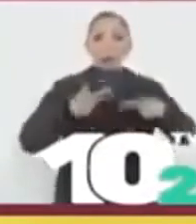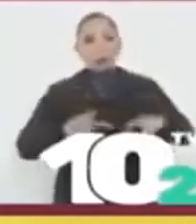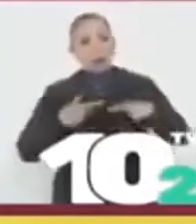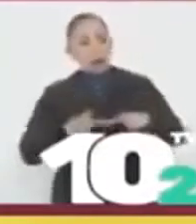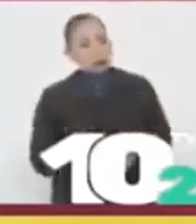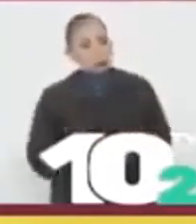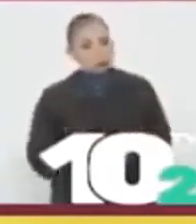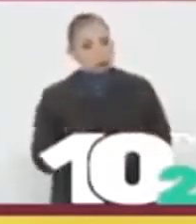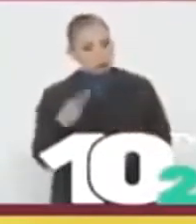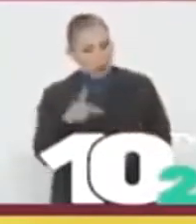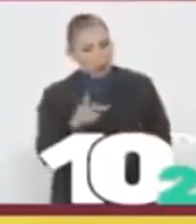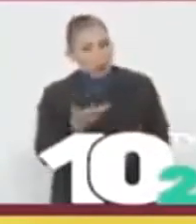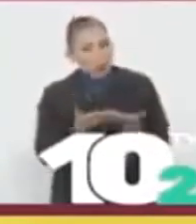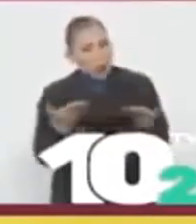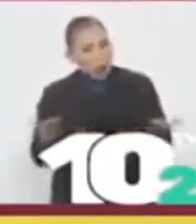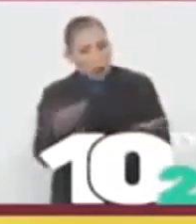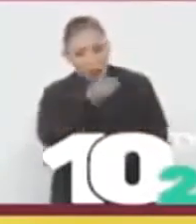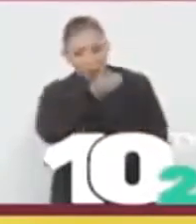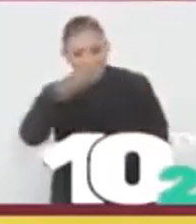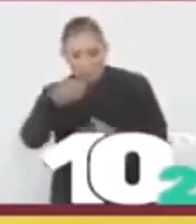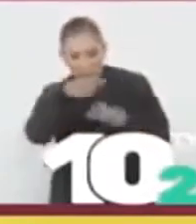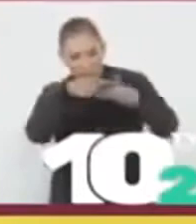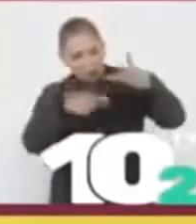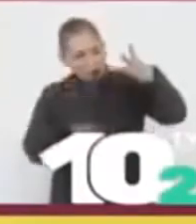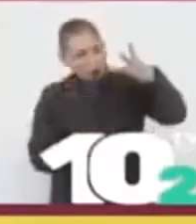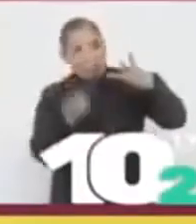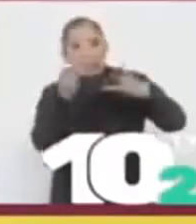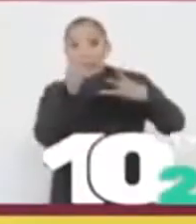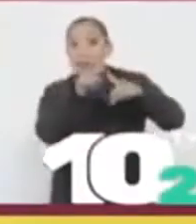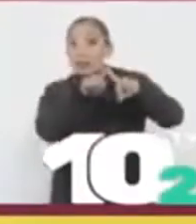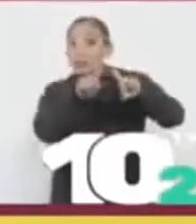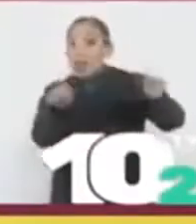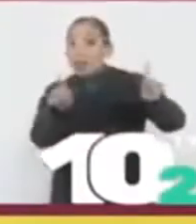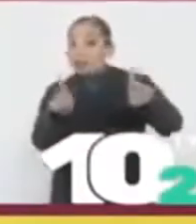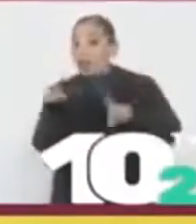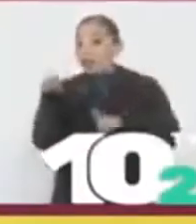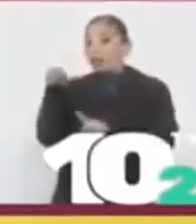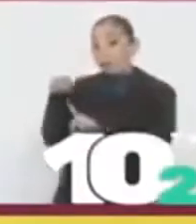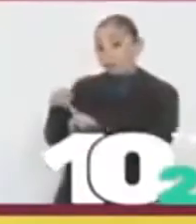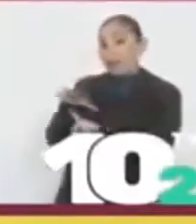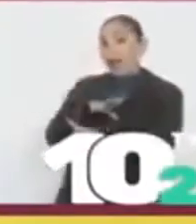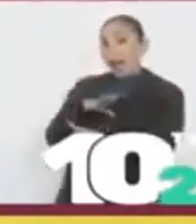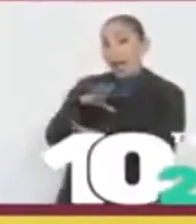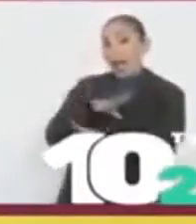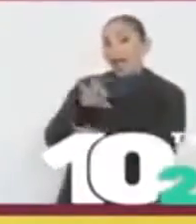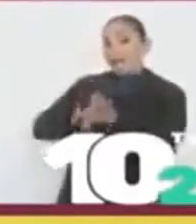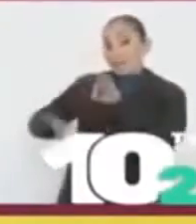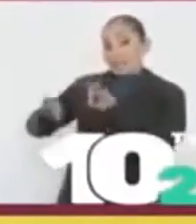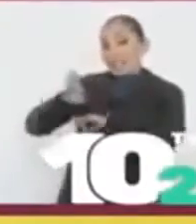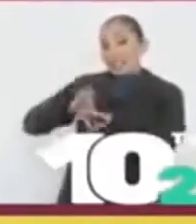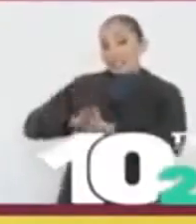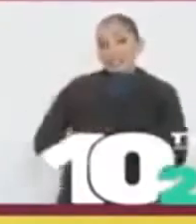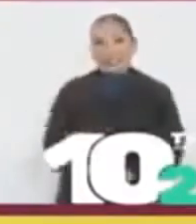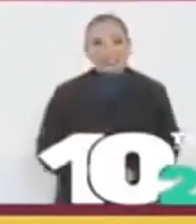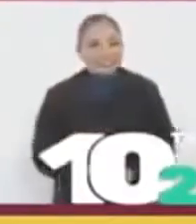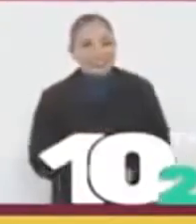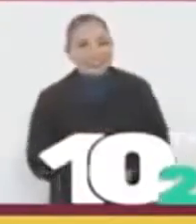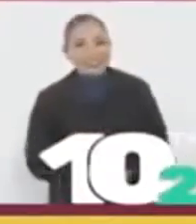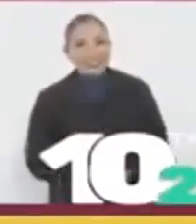las personas. Pero en estas frases su significado es muy diferente del que tiene en la asignatura de